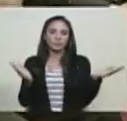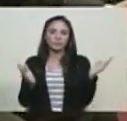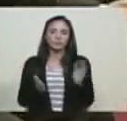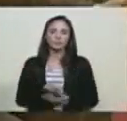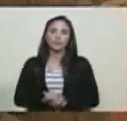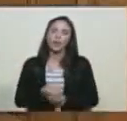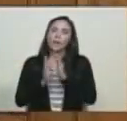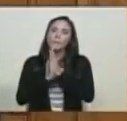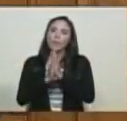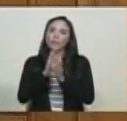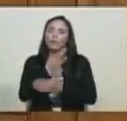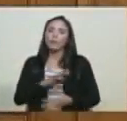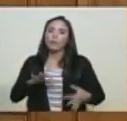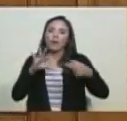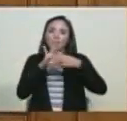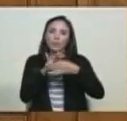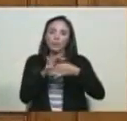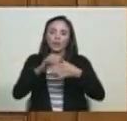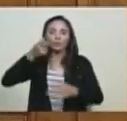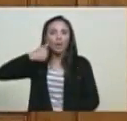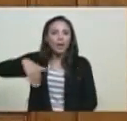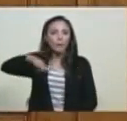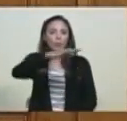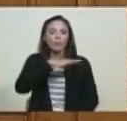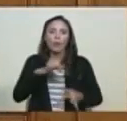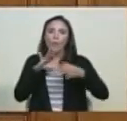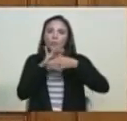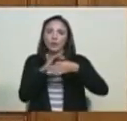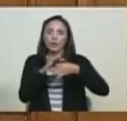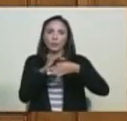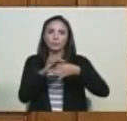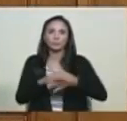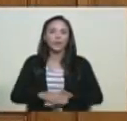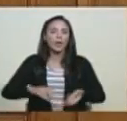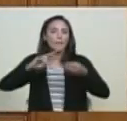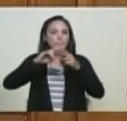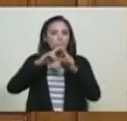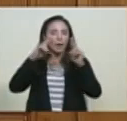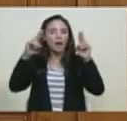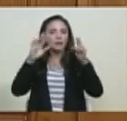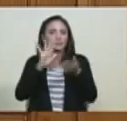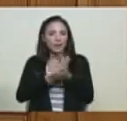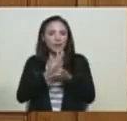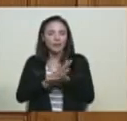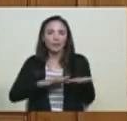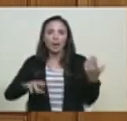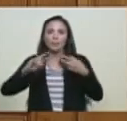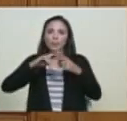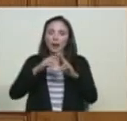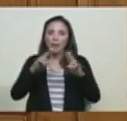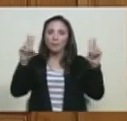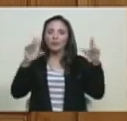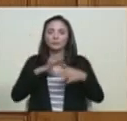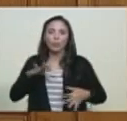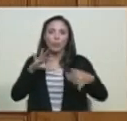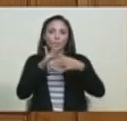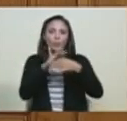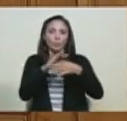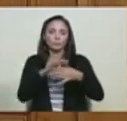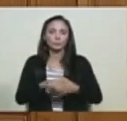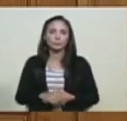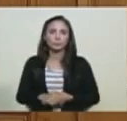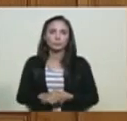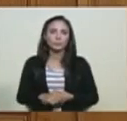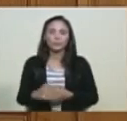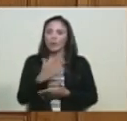Solo pido la unión nacional. Pido la unión en paz y para la paz. Pido la